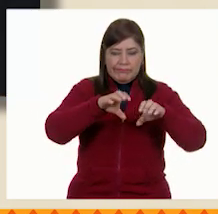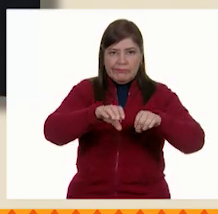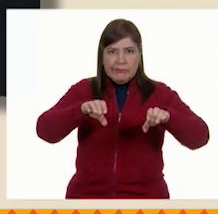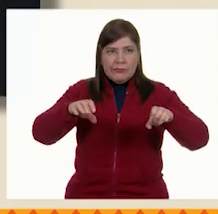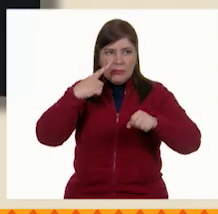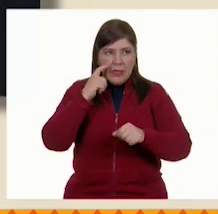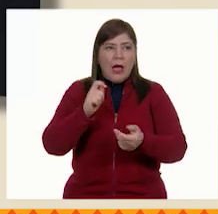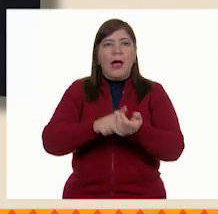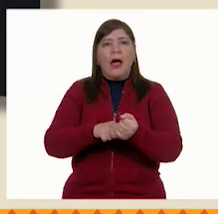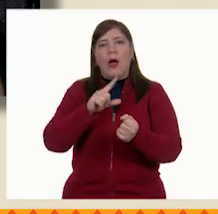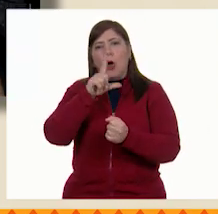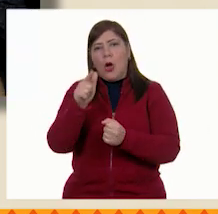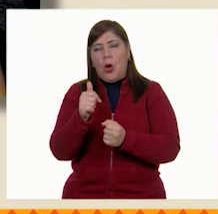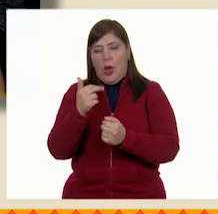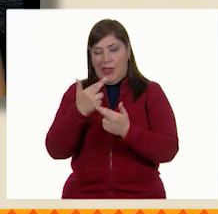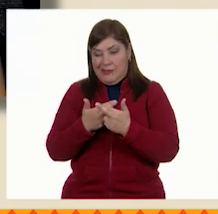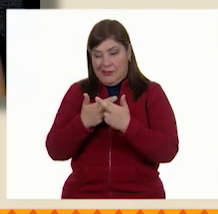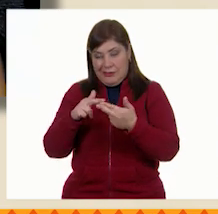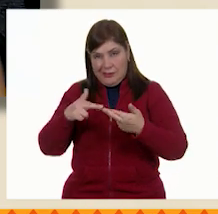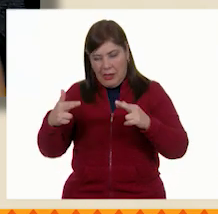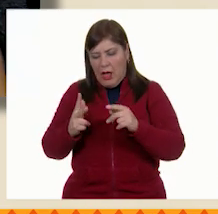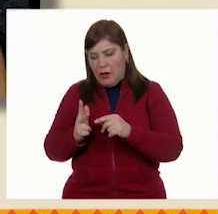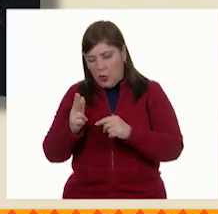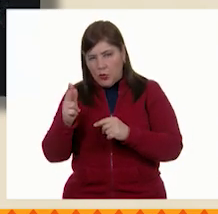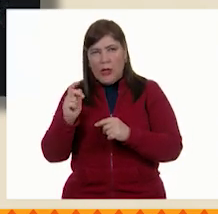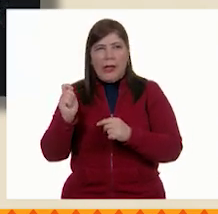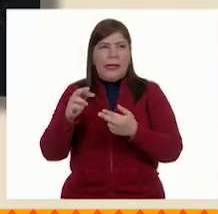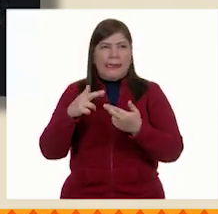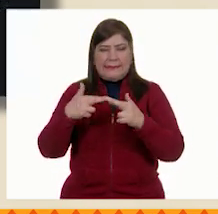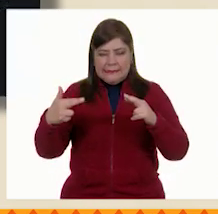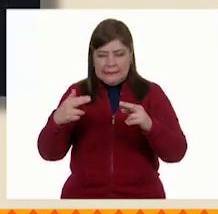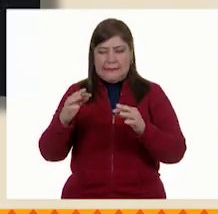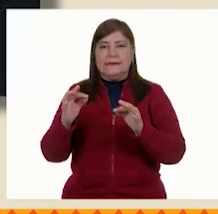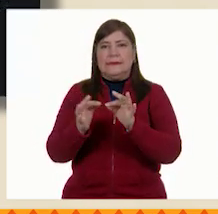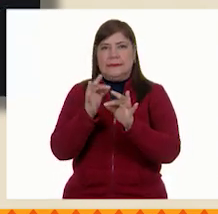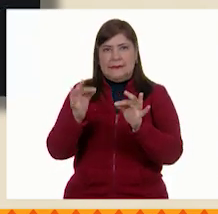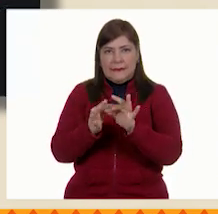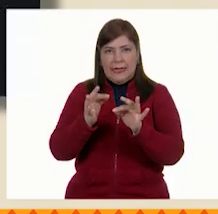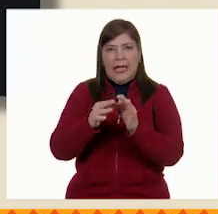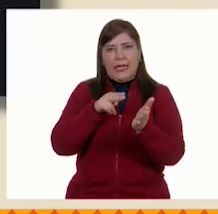Corta el hilo que sobra. Hilo delgado, negro, aguja.